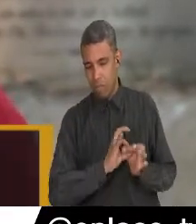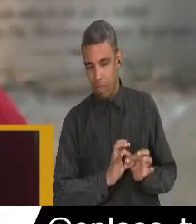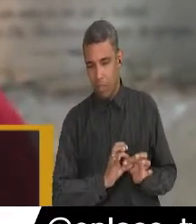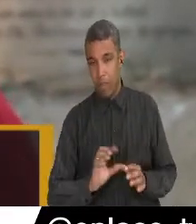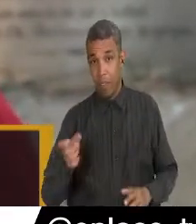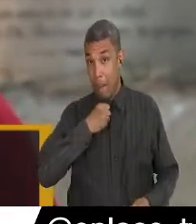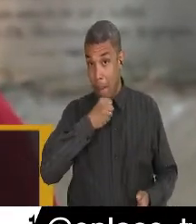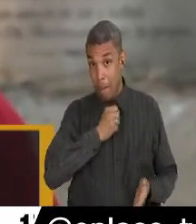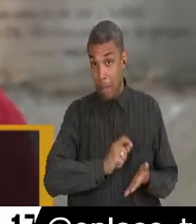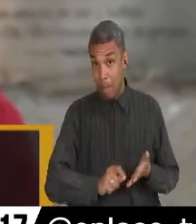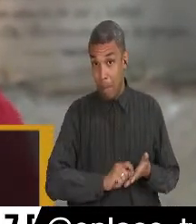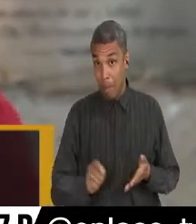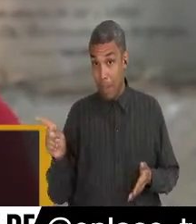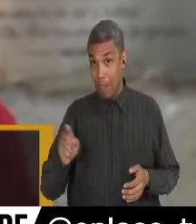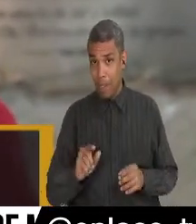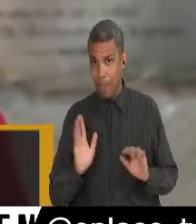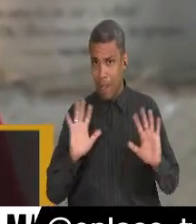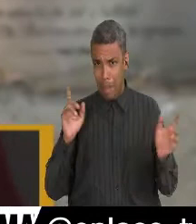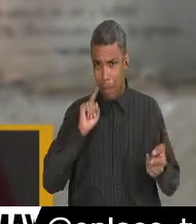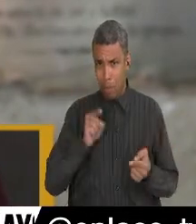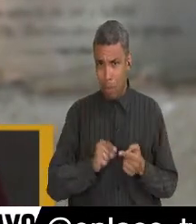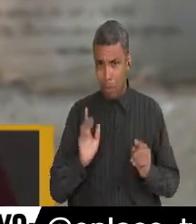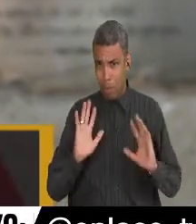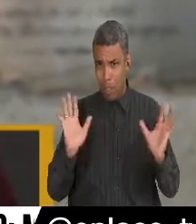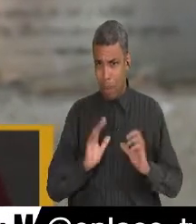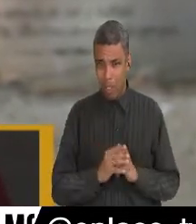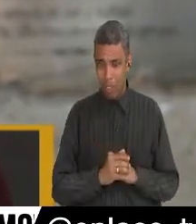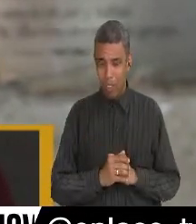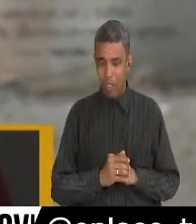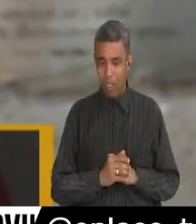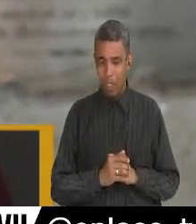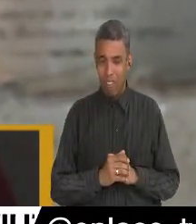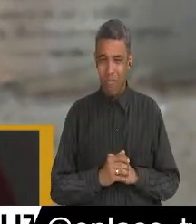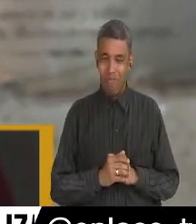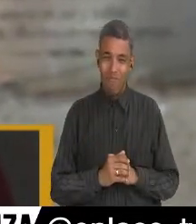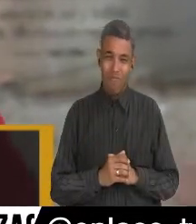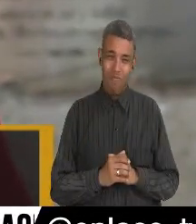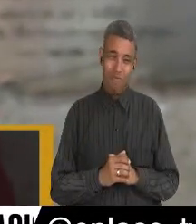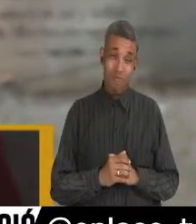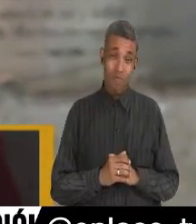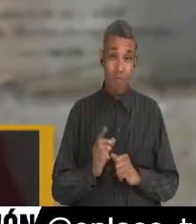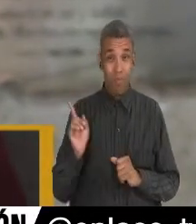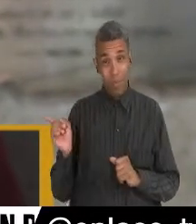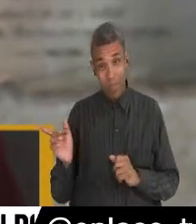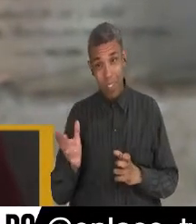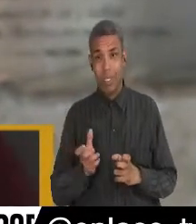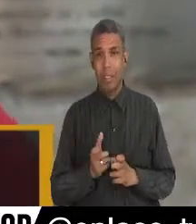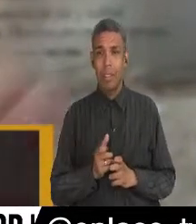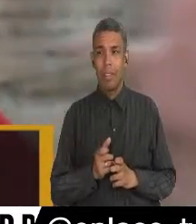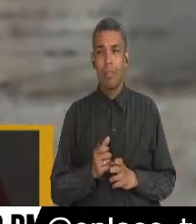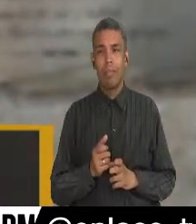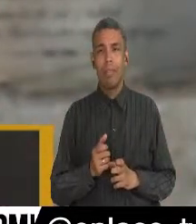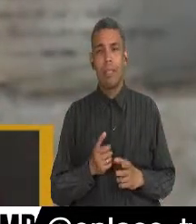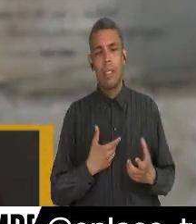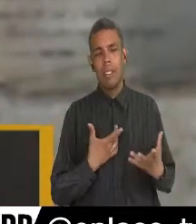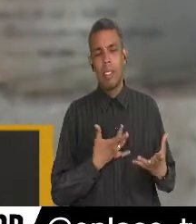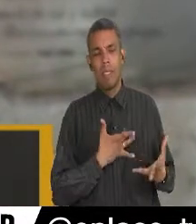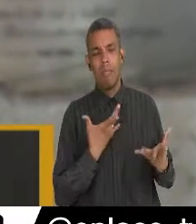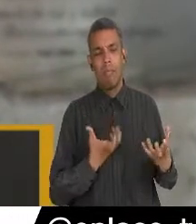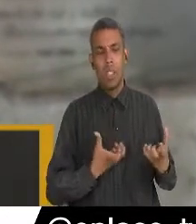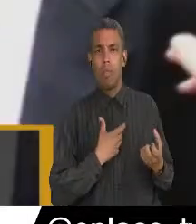oficio periodístico, había una persona que se que fue absorbida por ese entorno